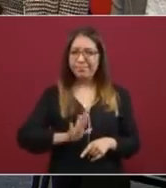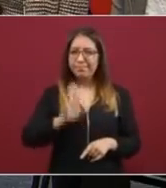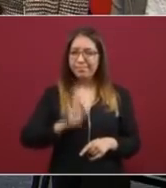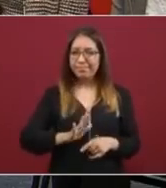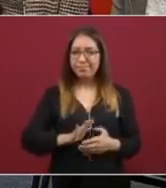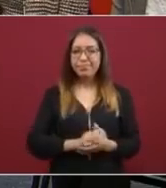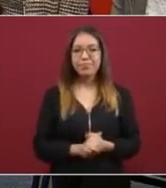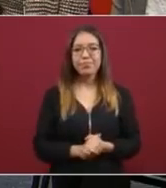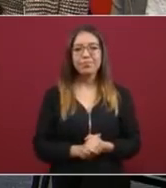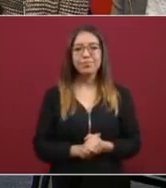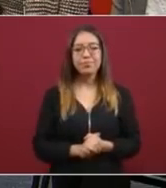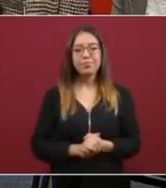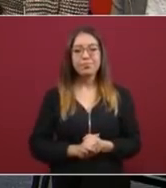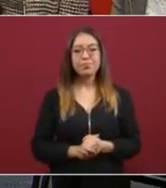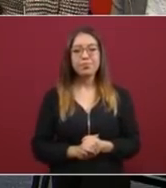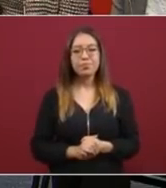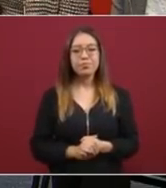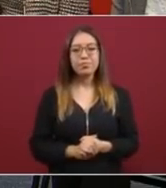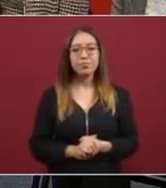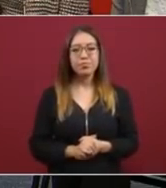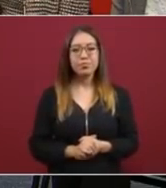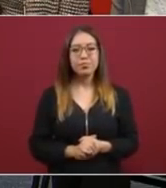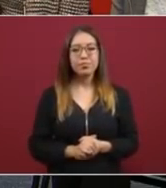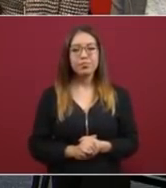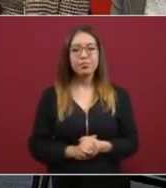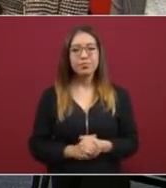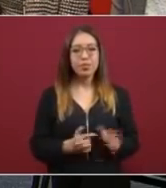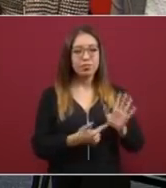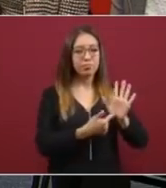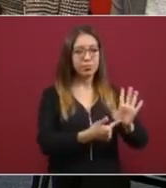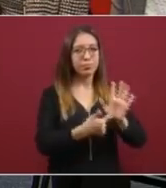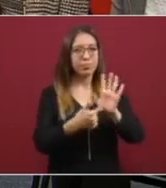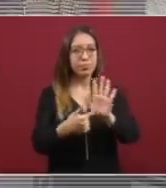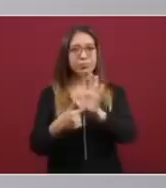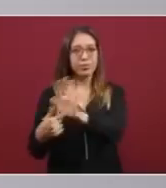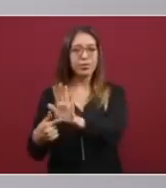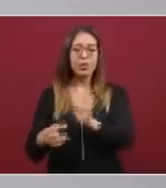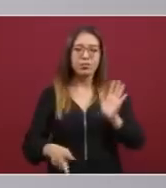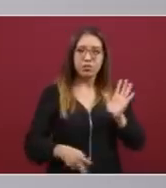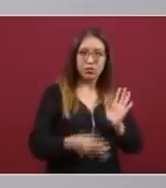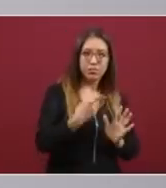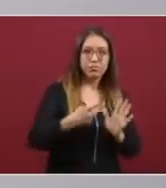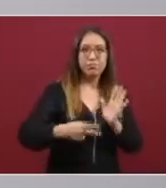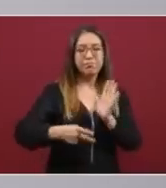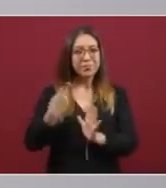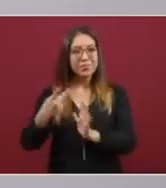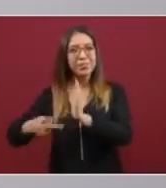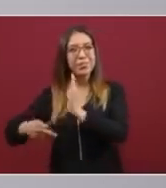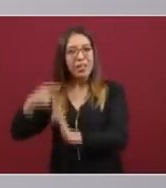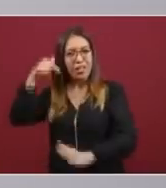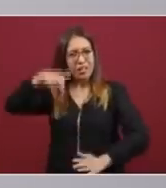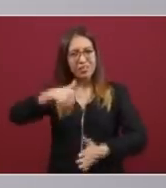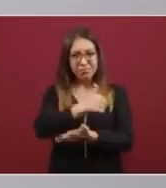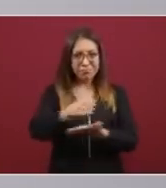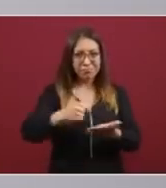Lo ha demostrado más de una vez. Aquí en la Ciudad de